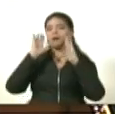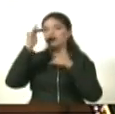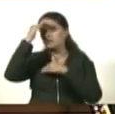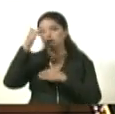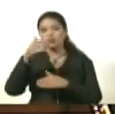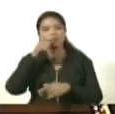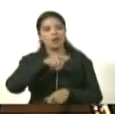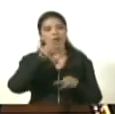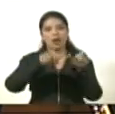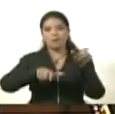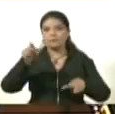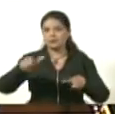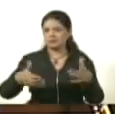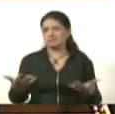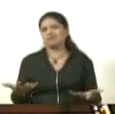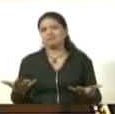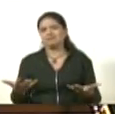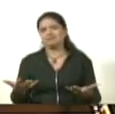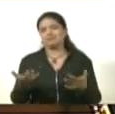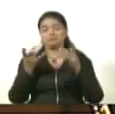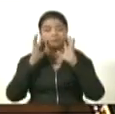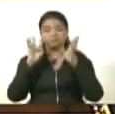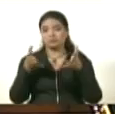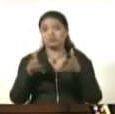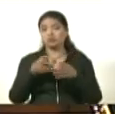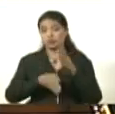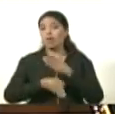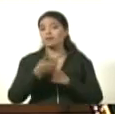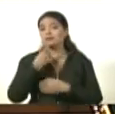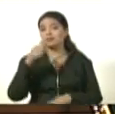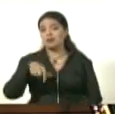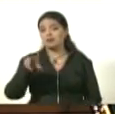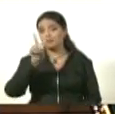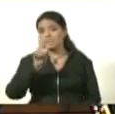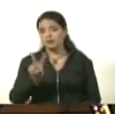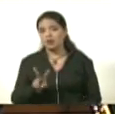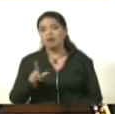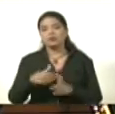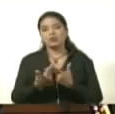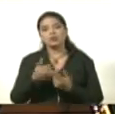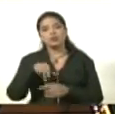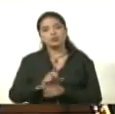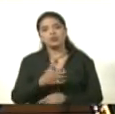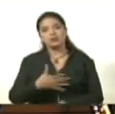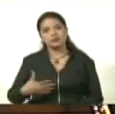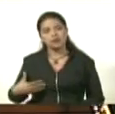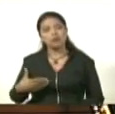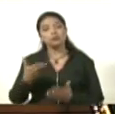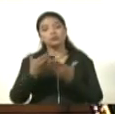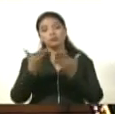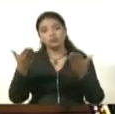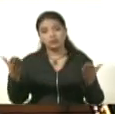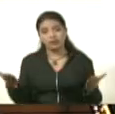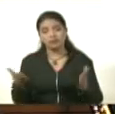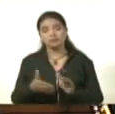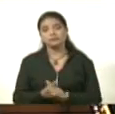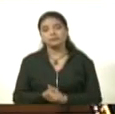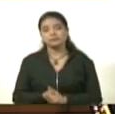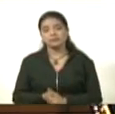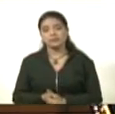opinión pública. Ese tipo de barbaridades se siguen diciendo acá. Entonces yo lo que quiero es que ustedes,